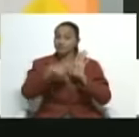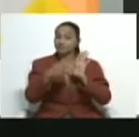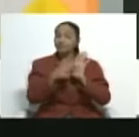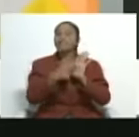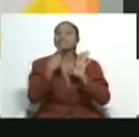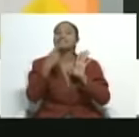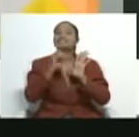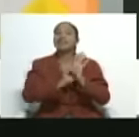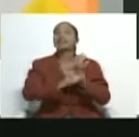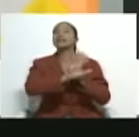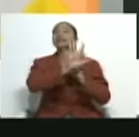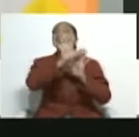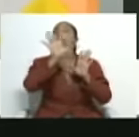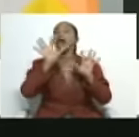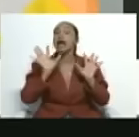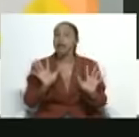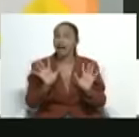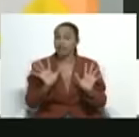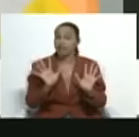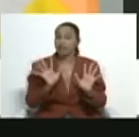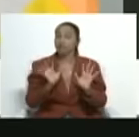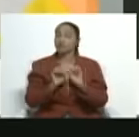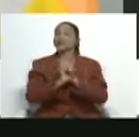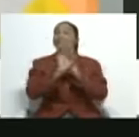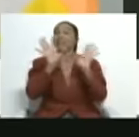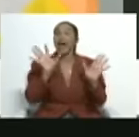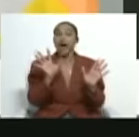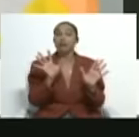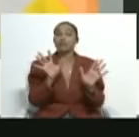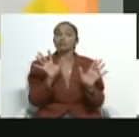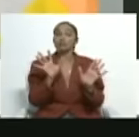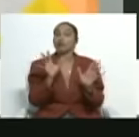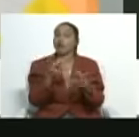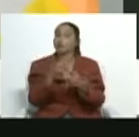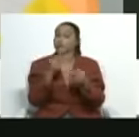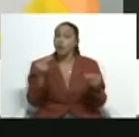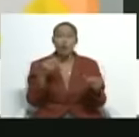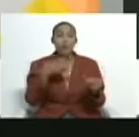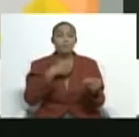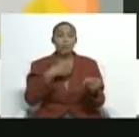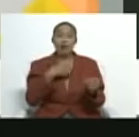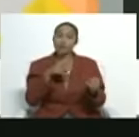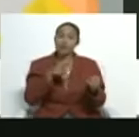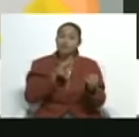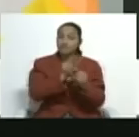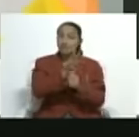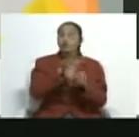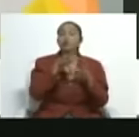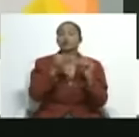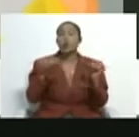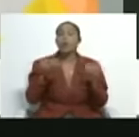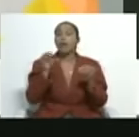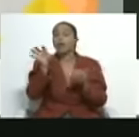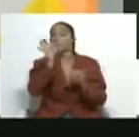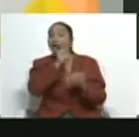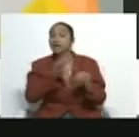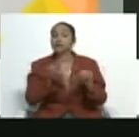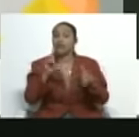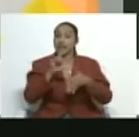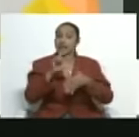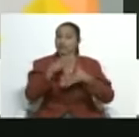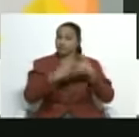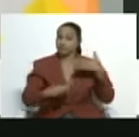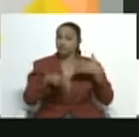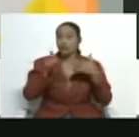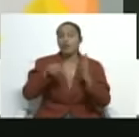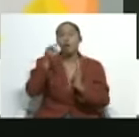claramente la inviolabilidad de los locales de las misiones, así como la prohibición del paso a